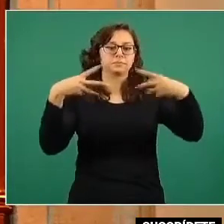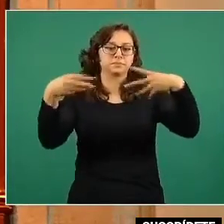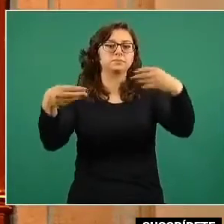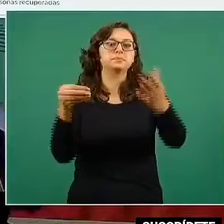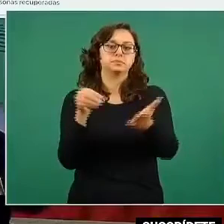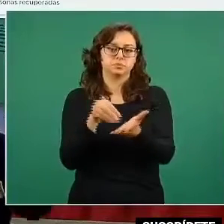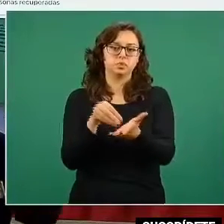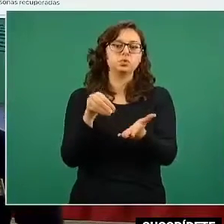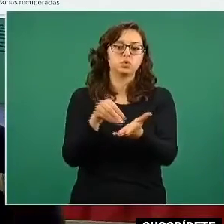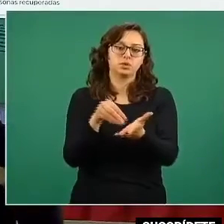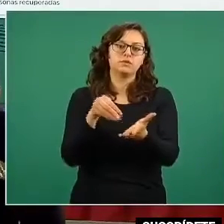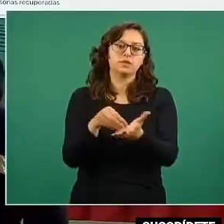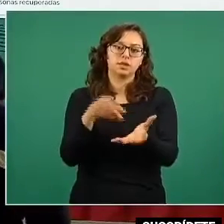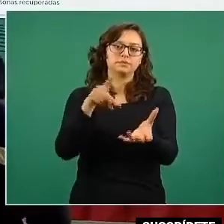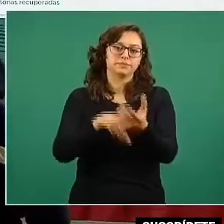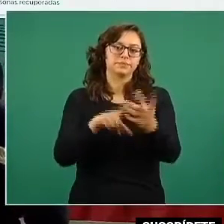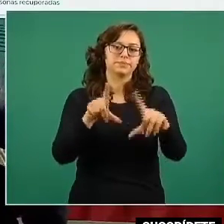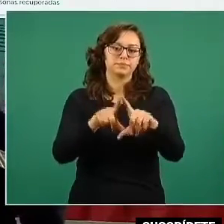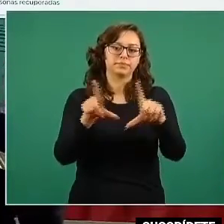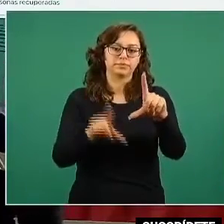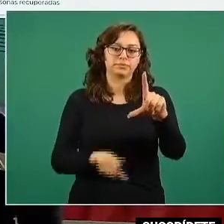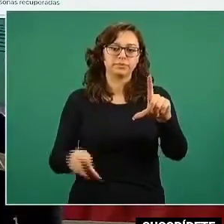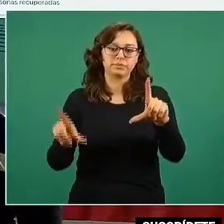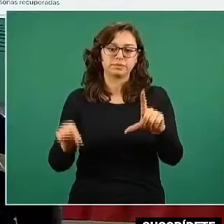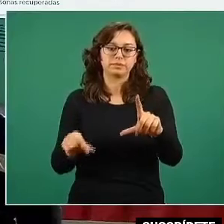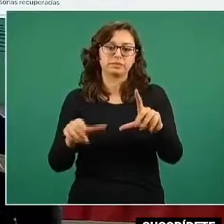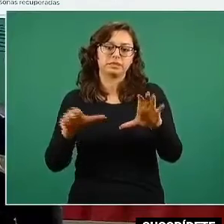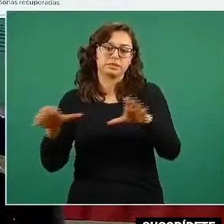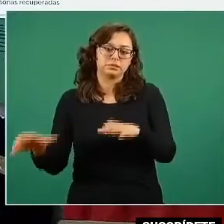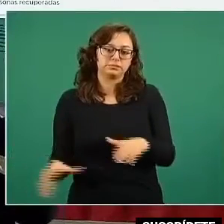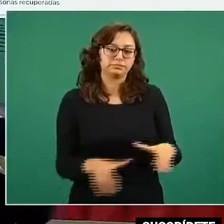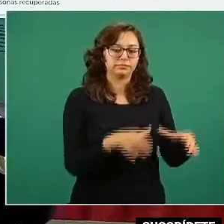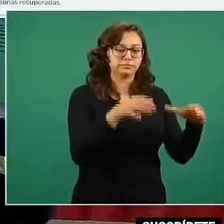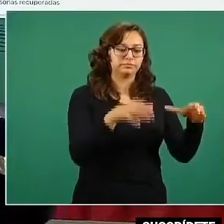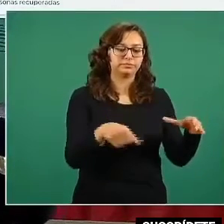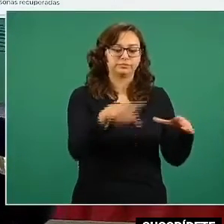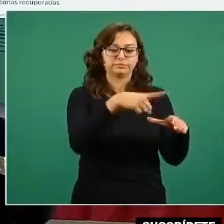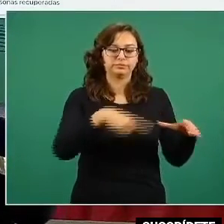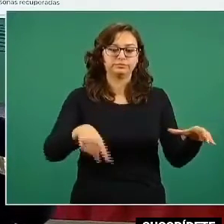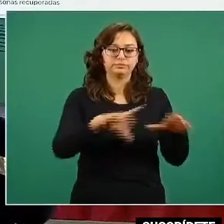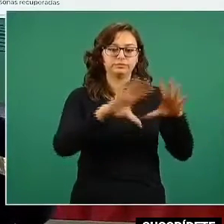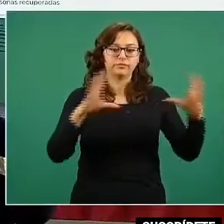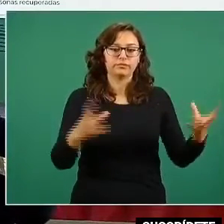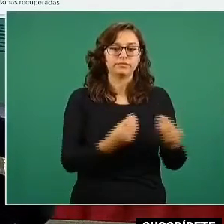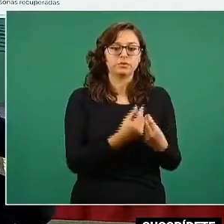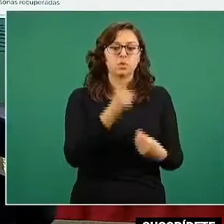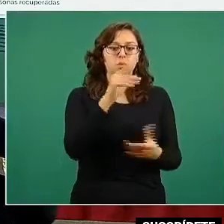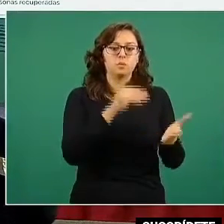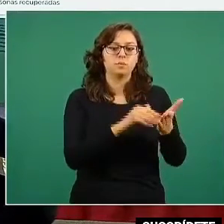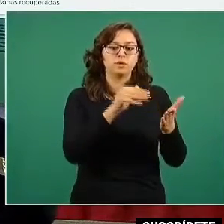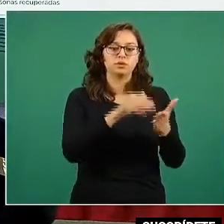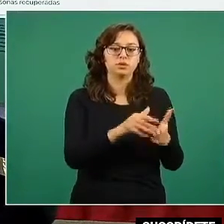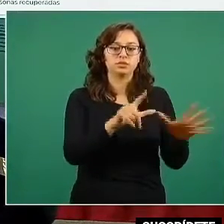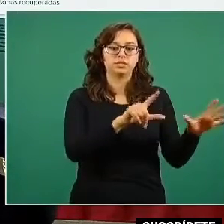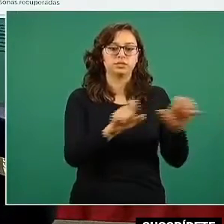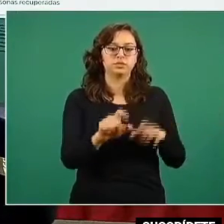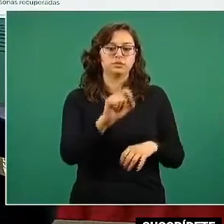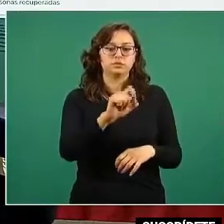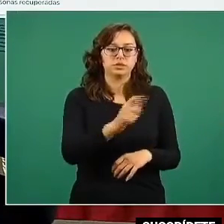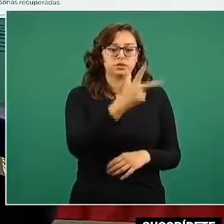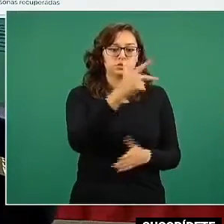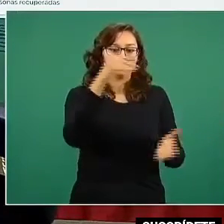activa en el país. Los demás, todas las demás, es decir, de la totalidad de estos más de 1.700.000 casos